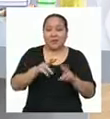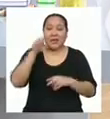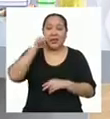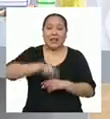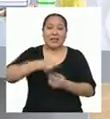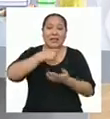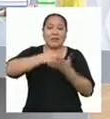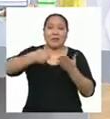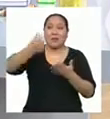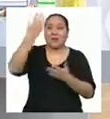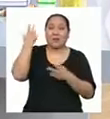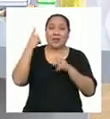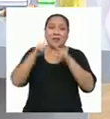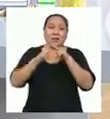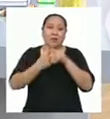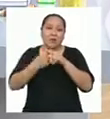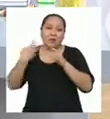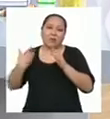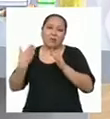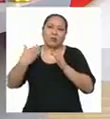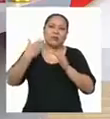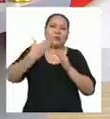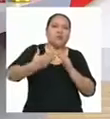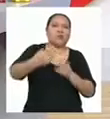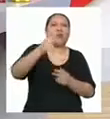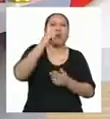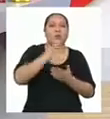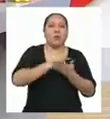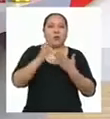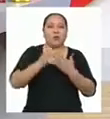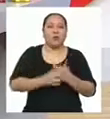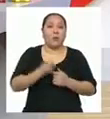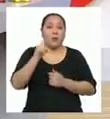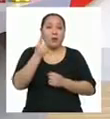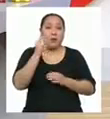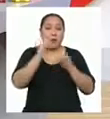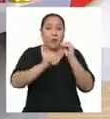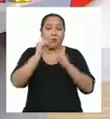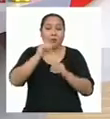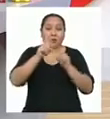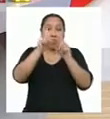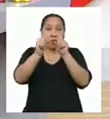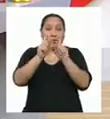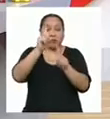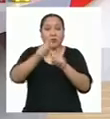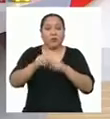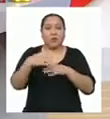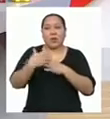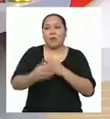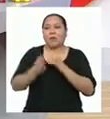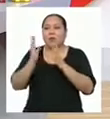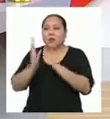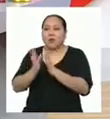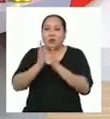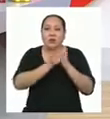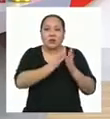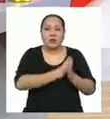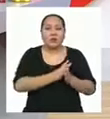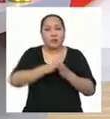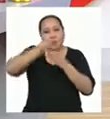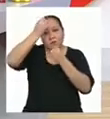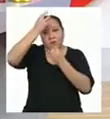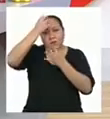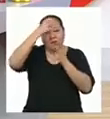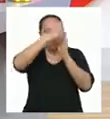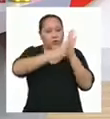nos embarcamos en un proyecto de largo aliento. Primero elaboramos una encuesta, luego organizamos los datos recolectados en tablas